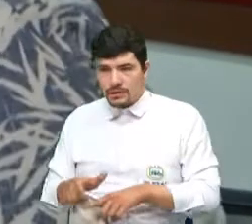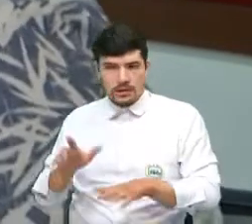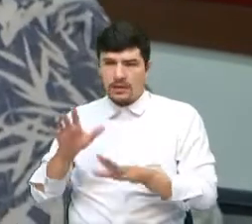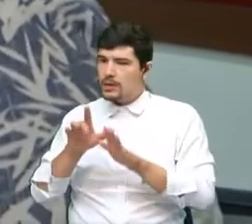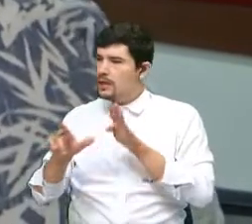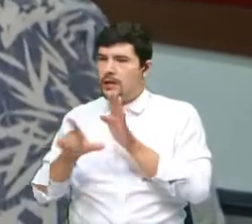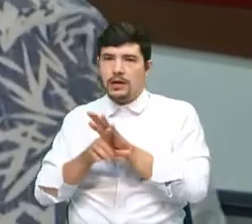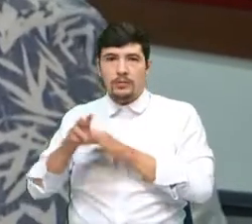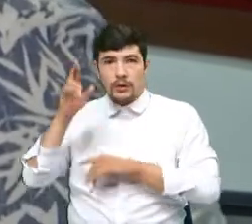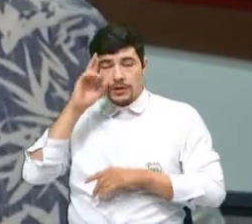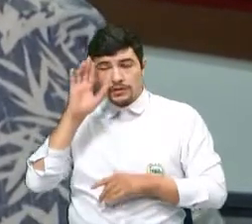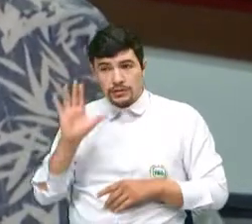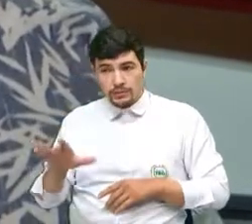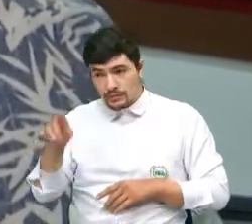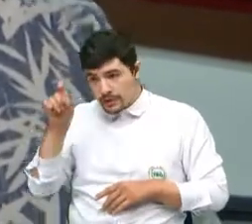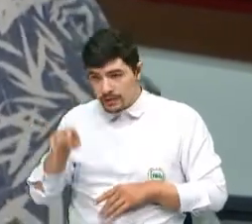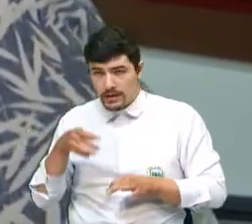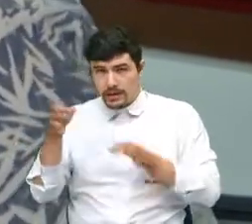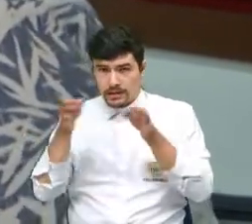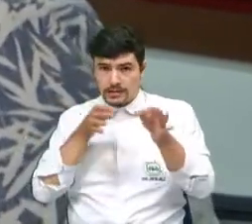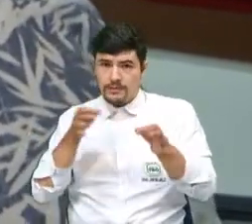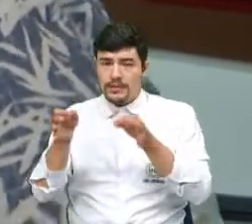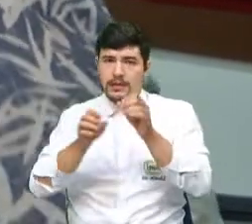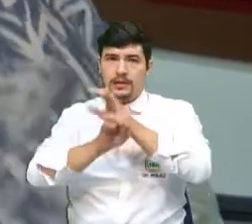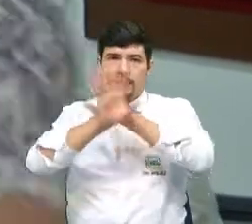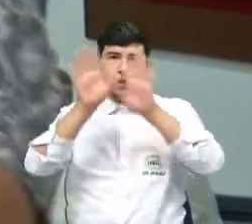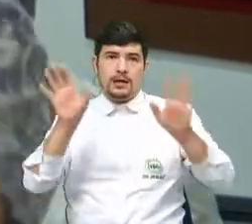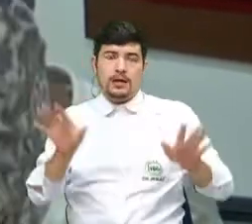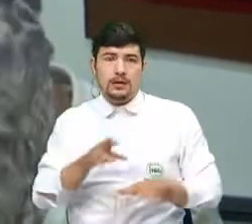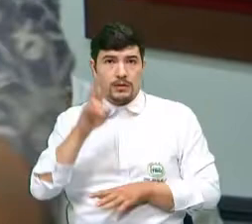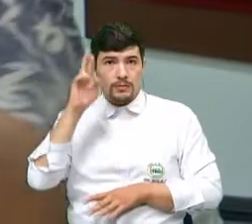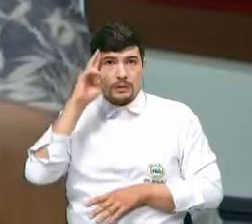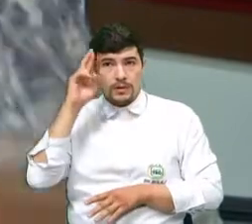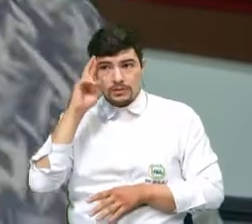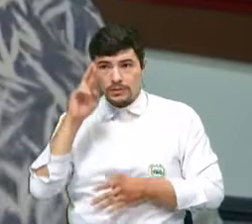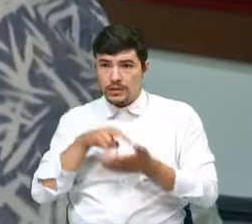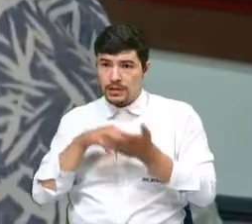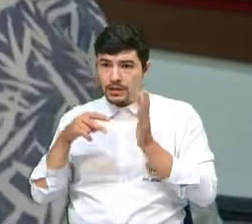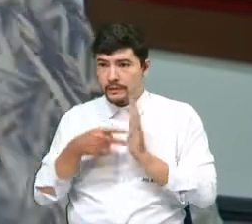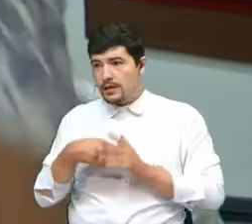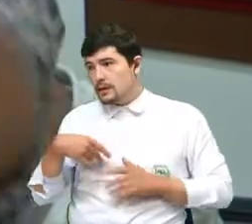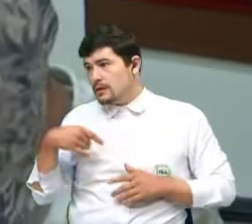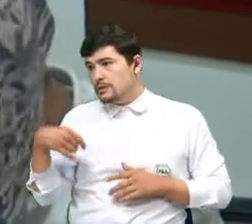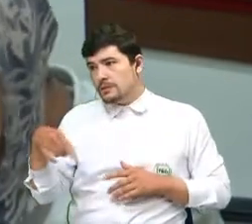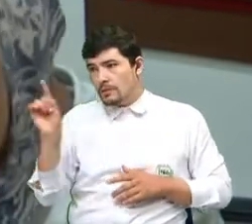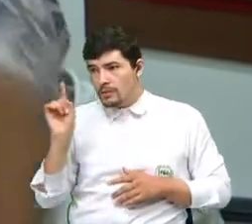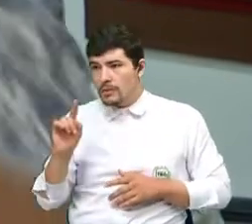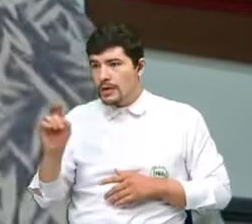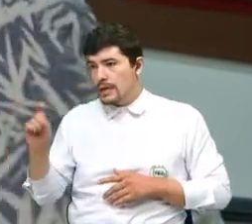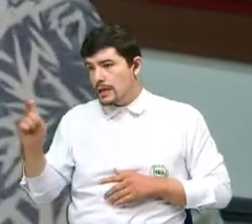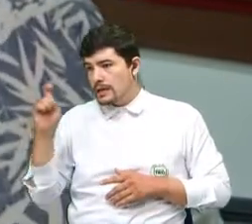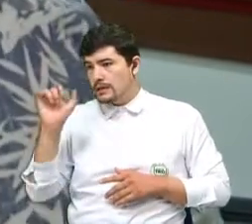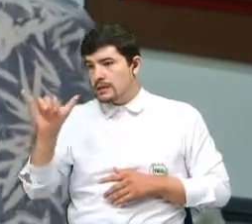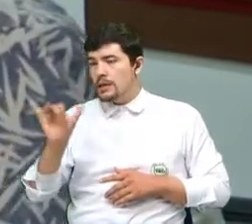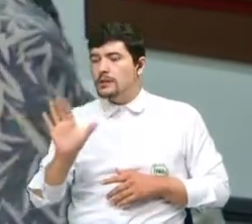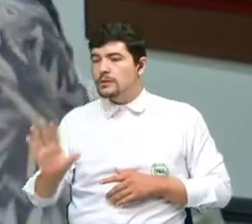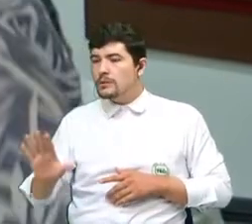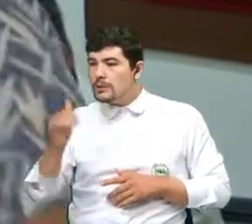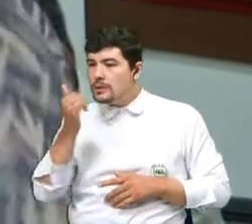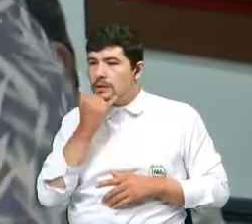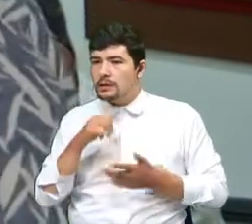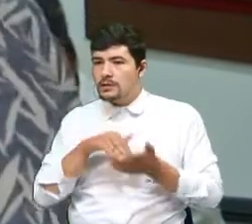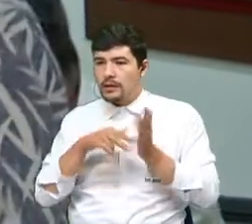Entonces, eso hay que dejarlo muy claro, ¿sí? Y no por eso, si X o Y personaje cometió un error,